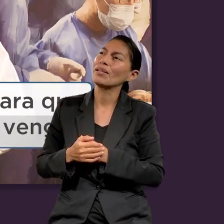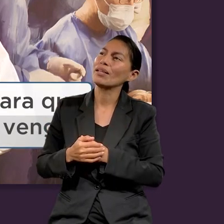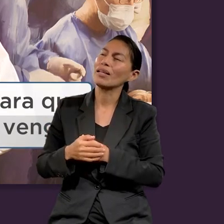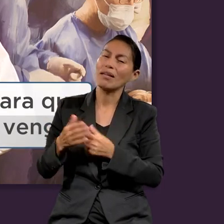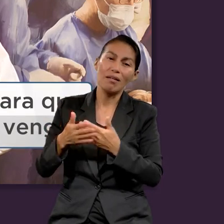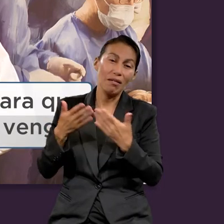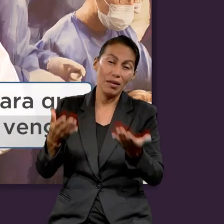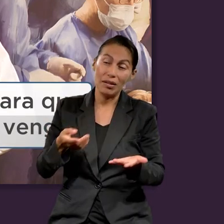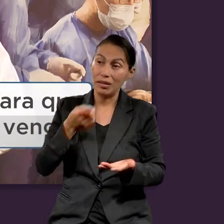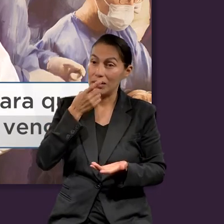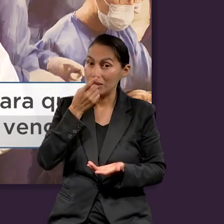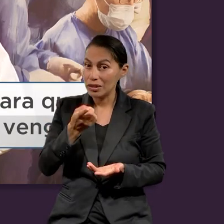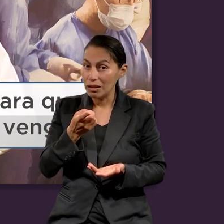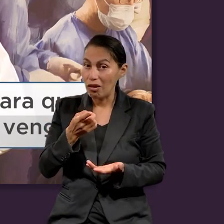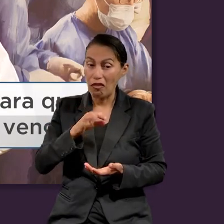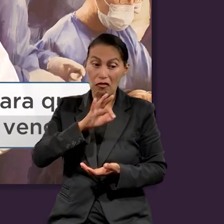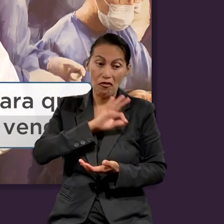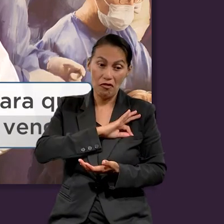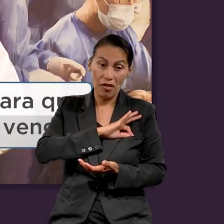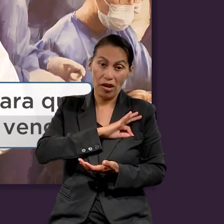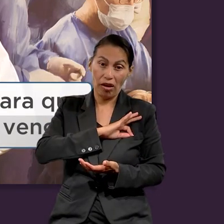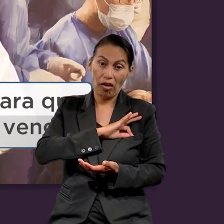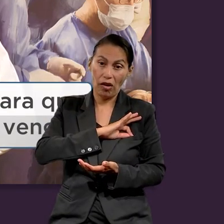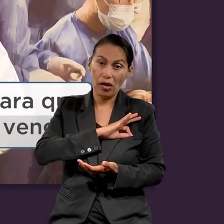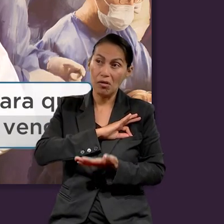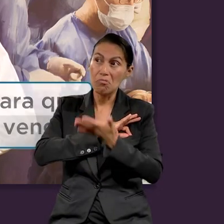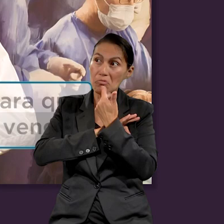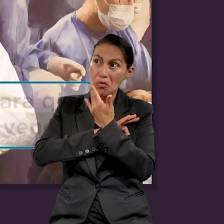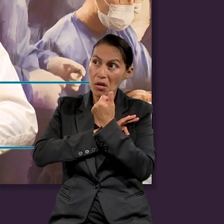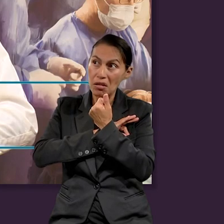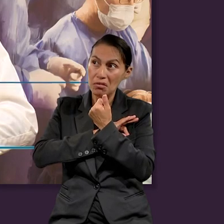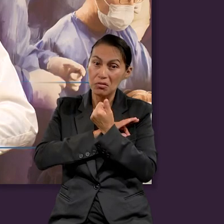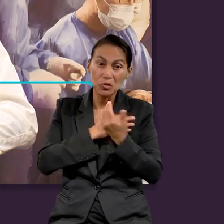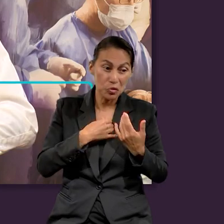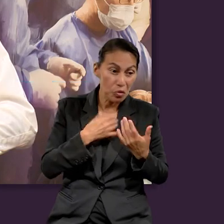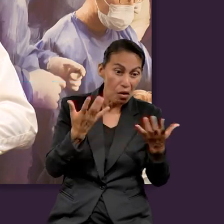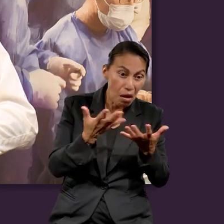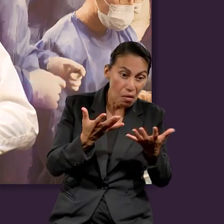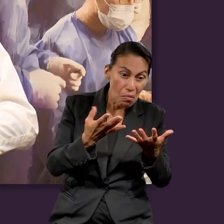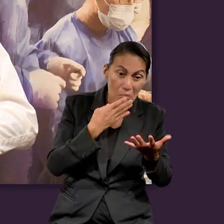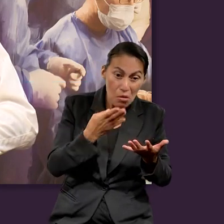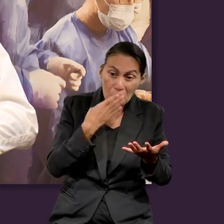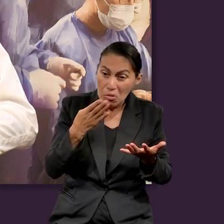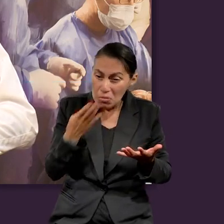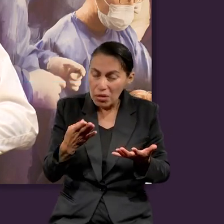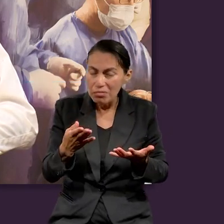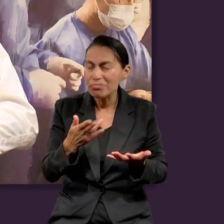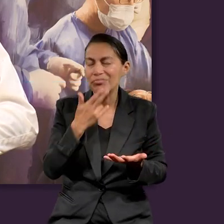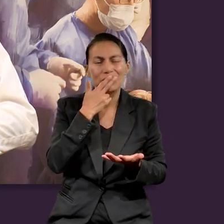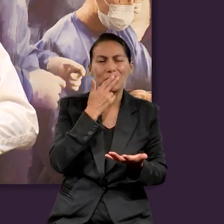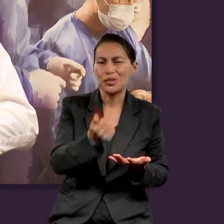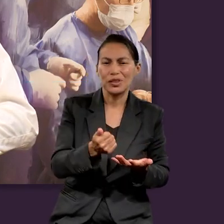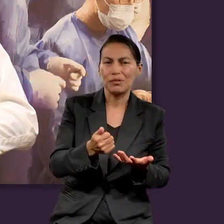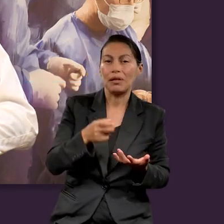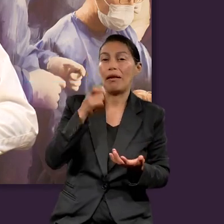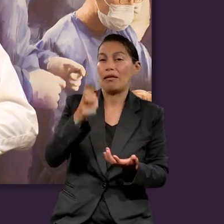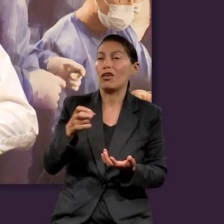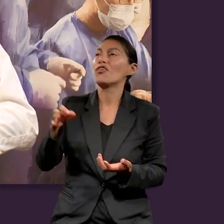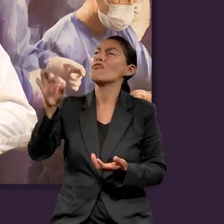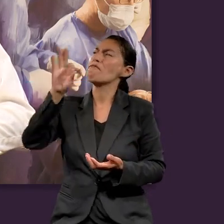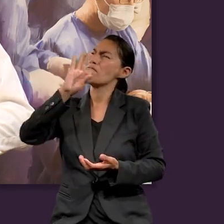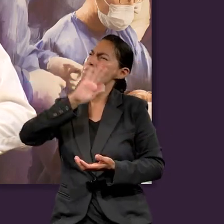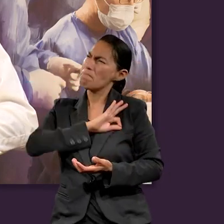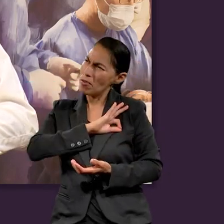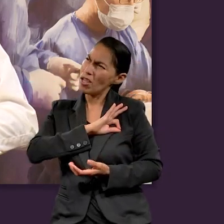en la tierra y como tú dices lo mencionaron hace rato de las obras la fe sin obras es muerta entonces las obras buenas son